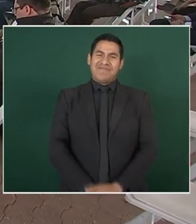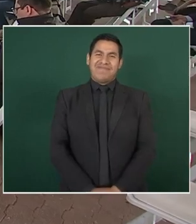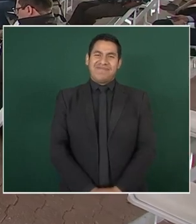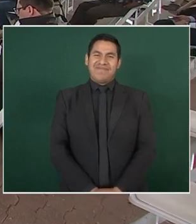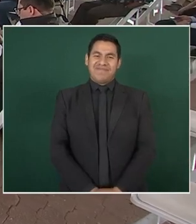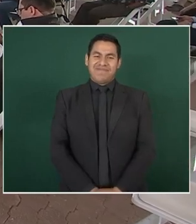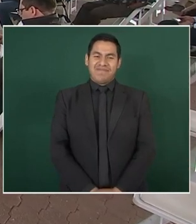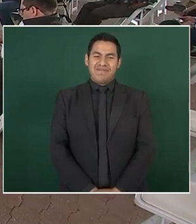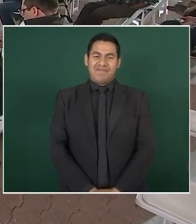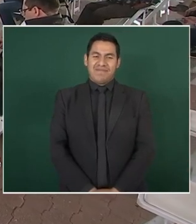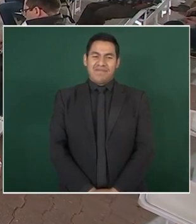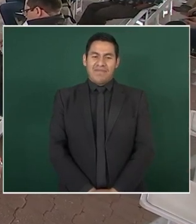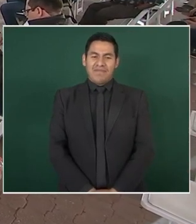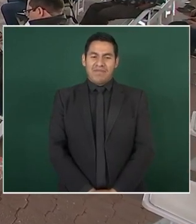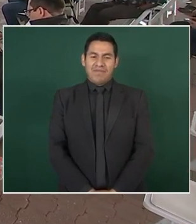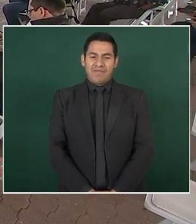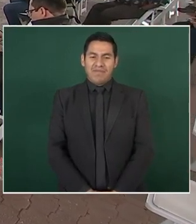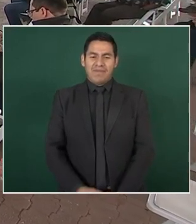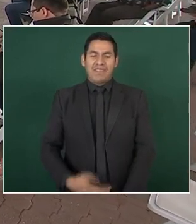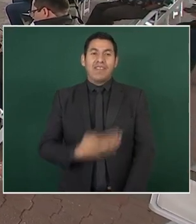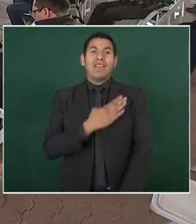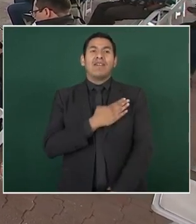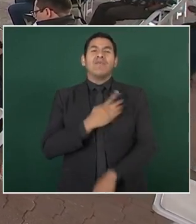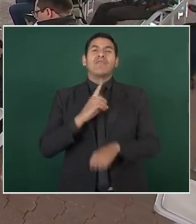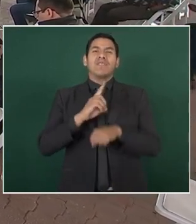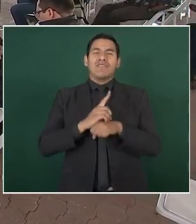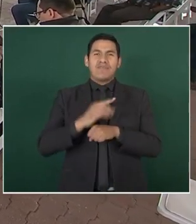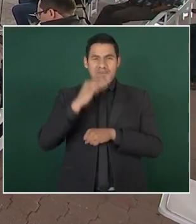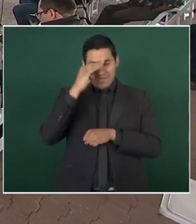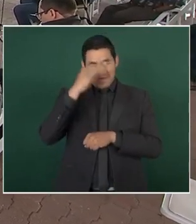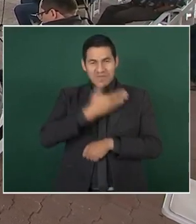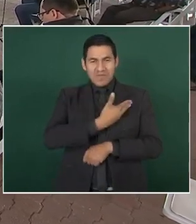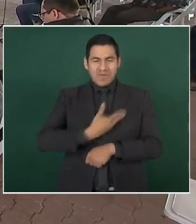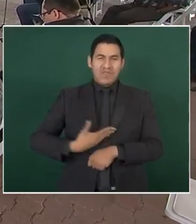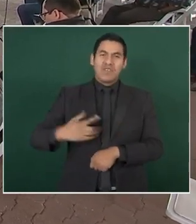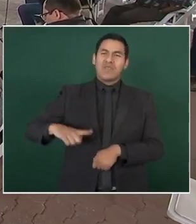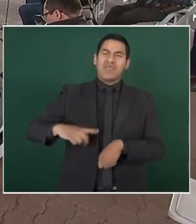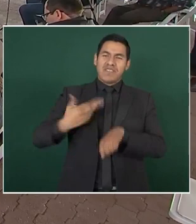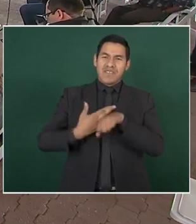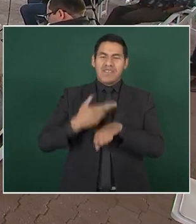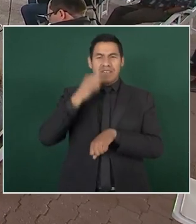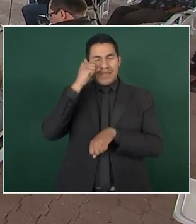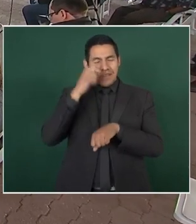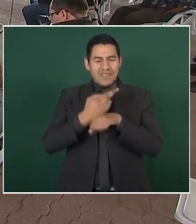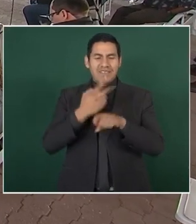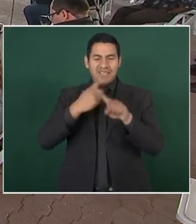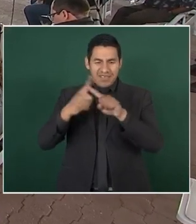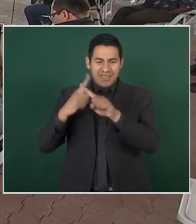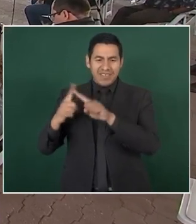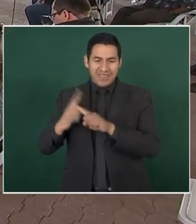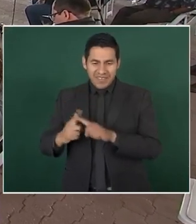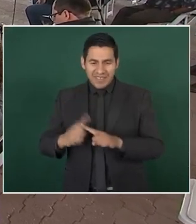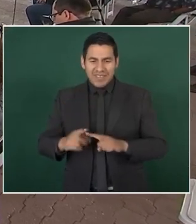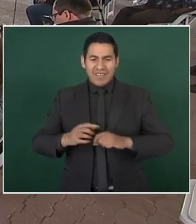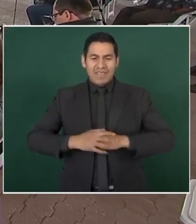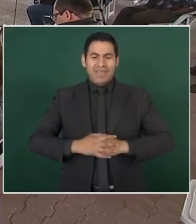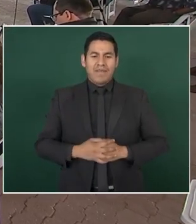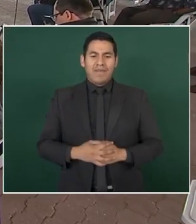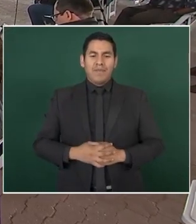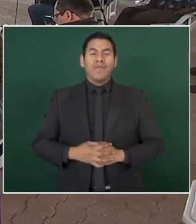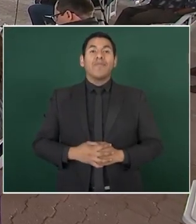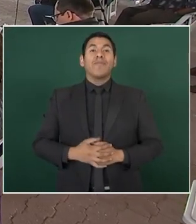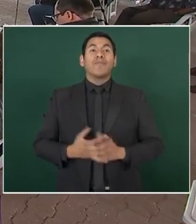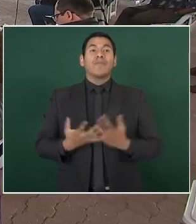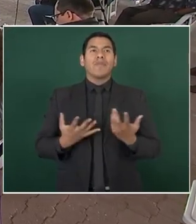Buenos días, señor presidente, gobernadora, secretarias, secretarios. Buenos días a todas y a todos. Diego Elías Cedillo, el Sistema Informativo de Tabasco, Diario Presente.